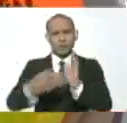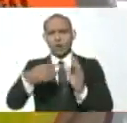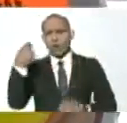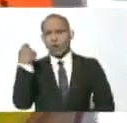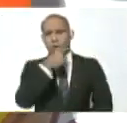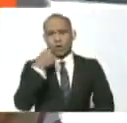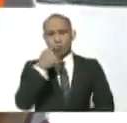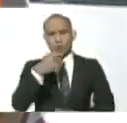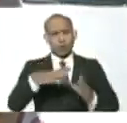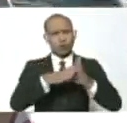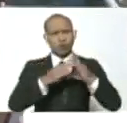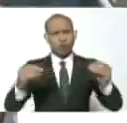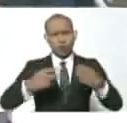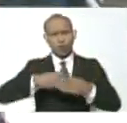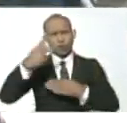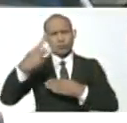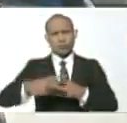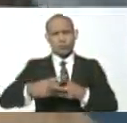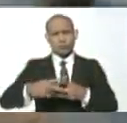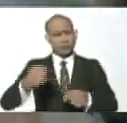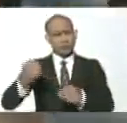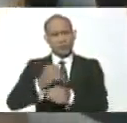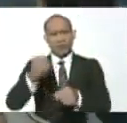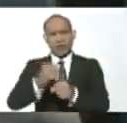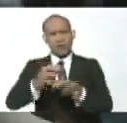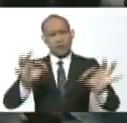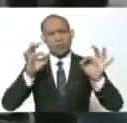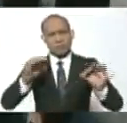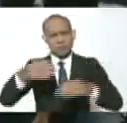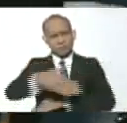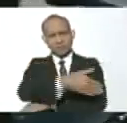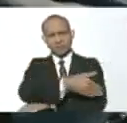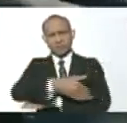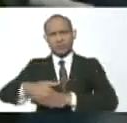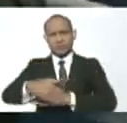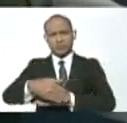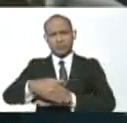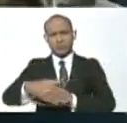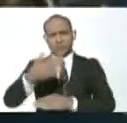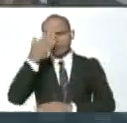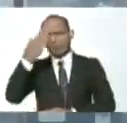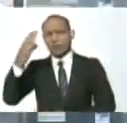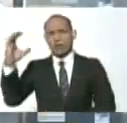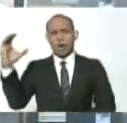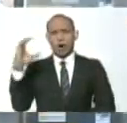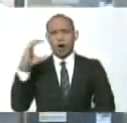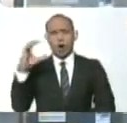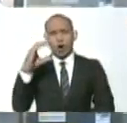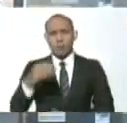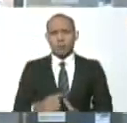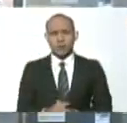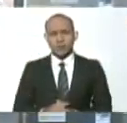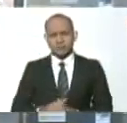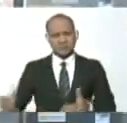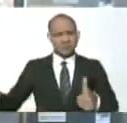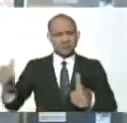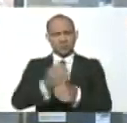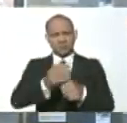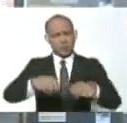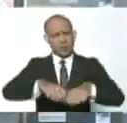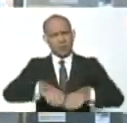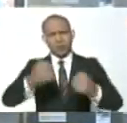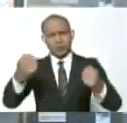y ejecutamos operaciones específicas en la frontera con la república de colombia a fin de ubicar y destruir